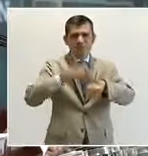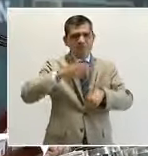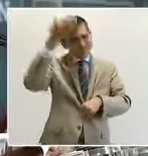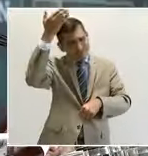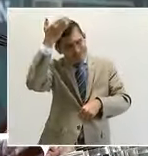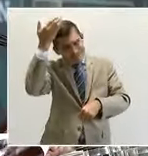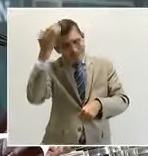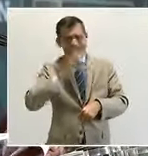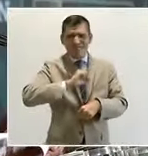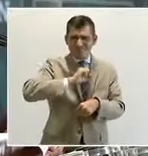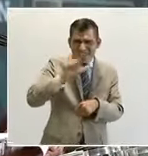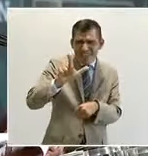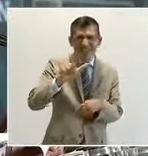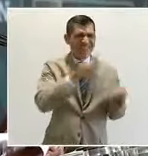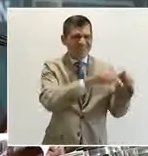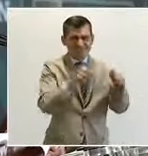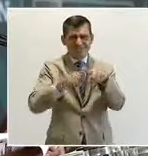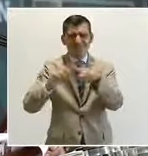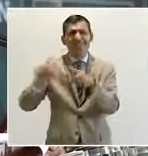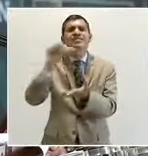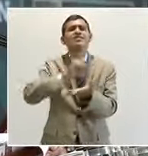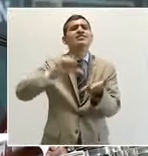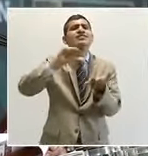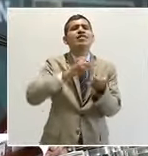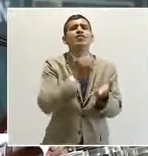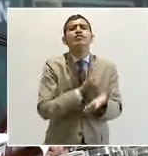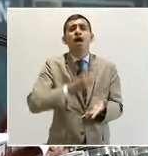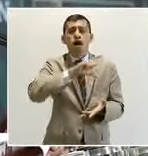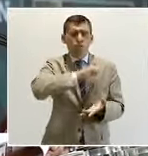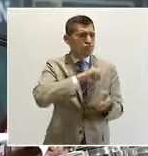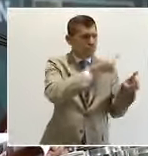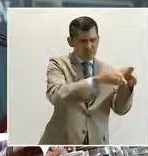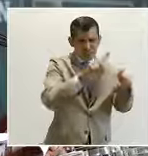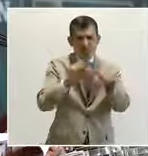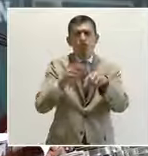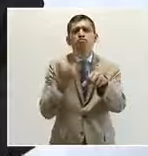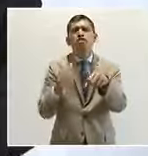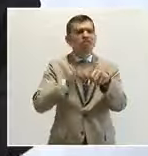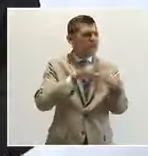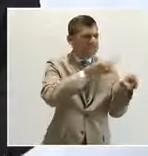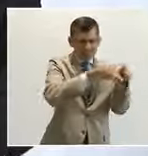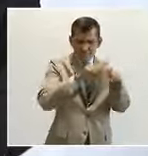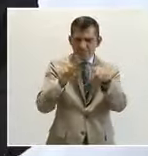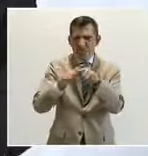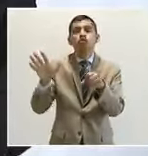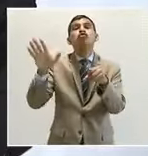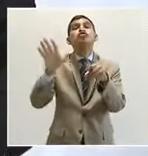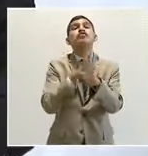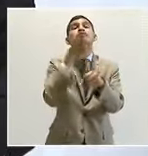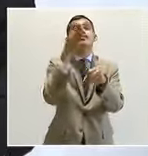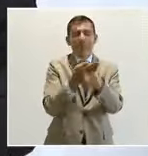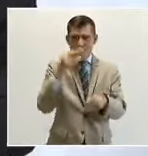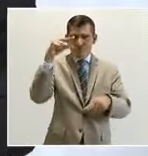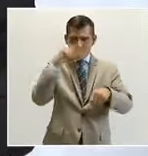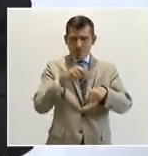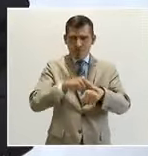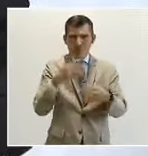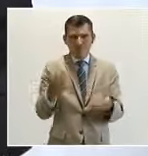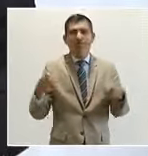en todos los centros de salud y en todos los hospitales y vamos a garantizar el derecho del pueblo